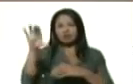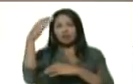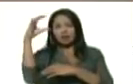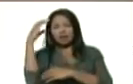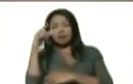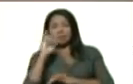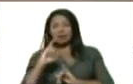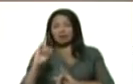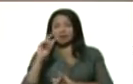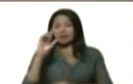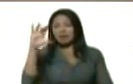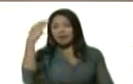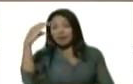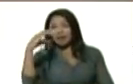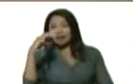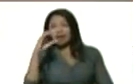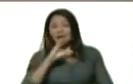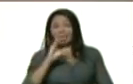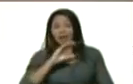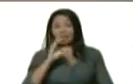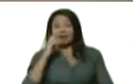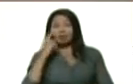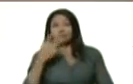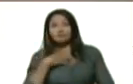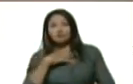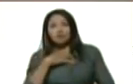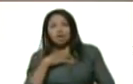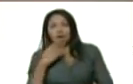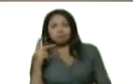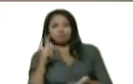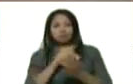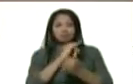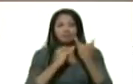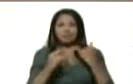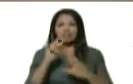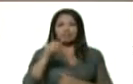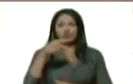que lograra que el Caracas no jugara la final, ¿se acuerdan?